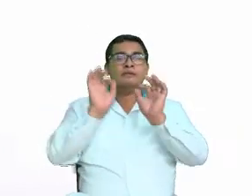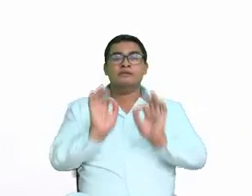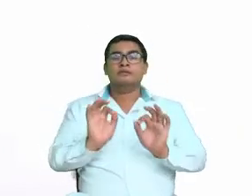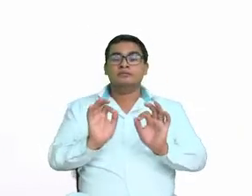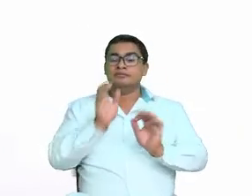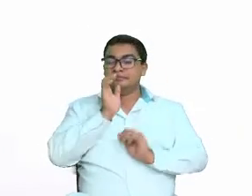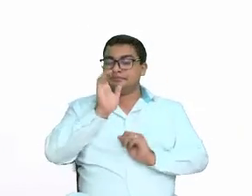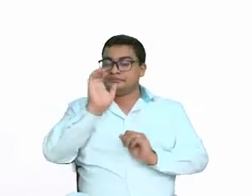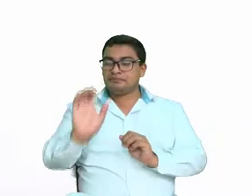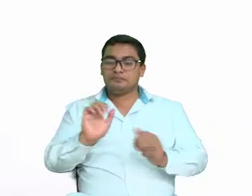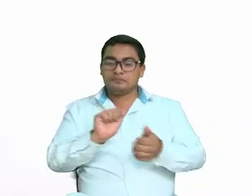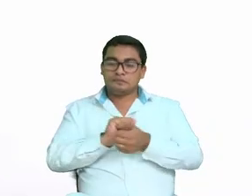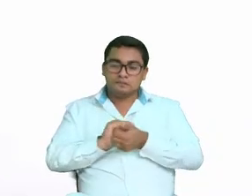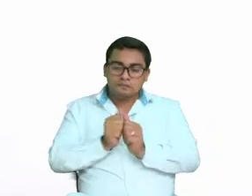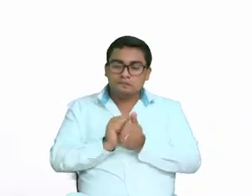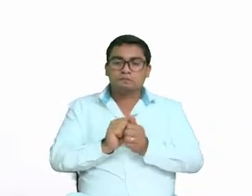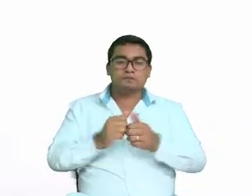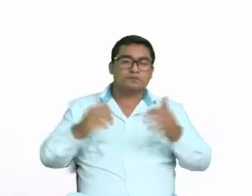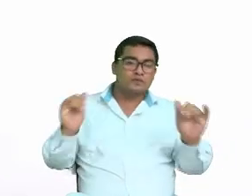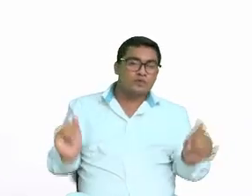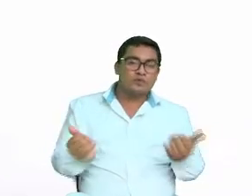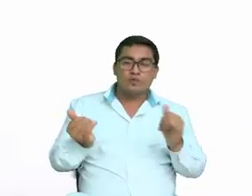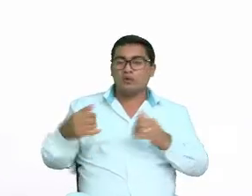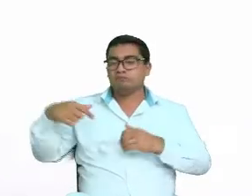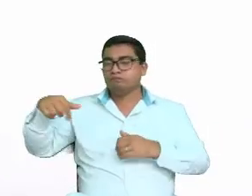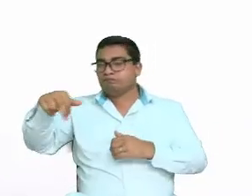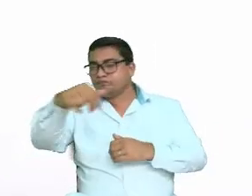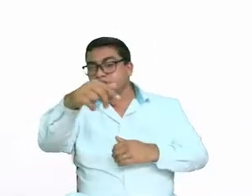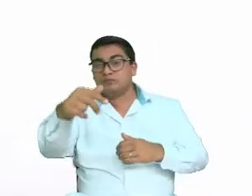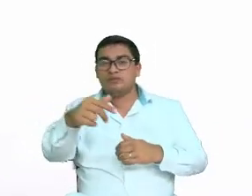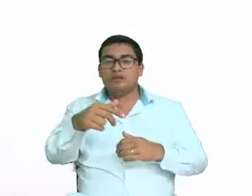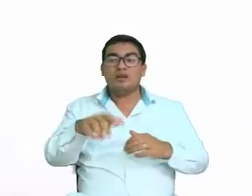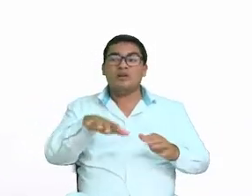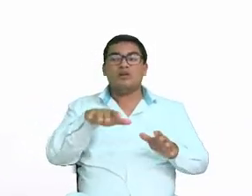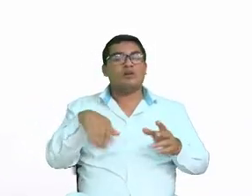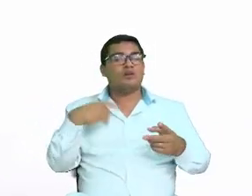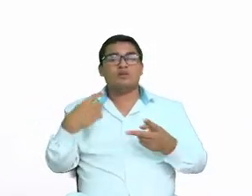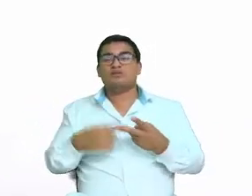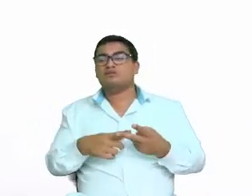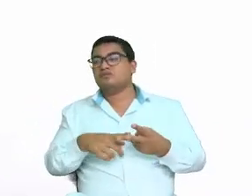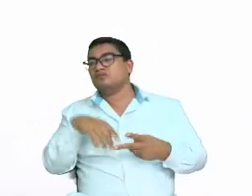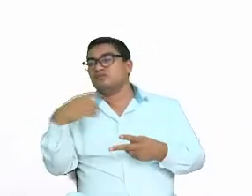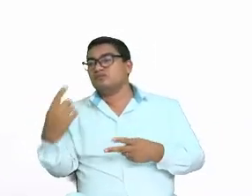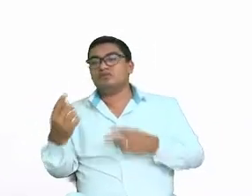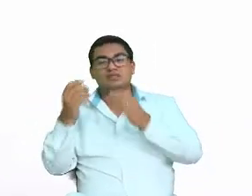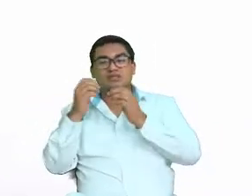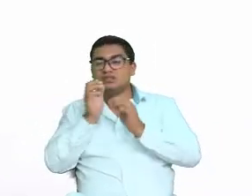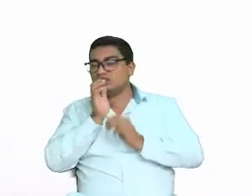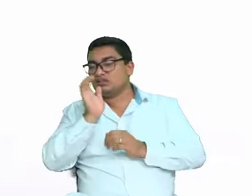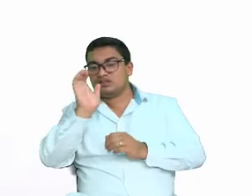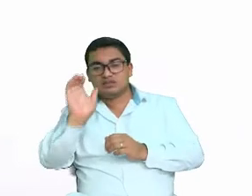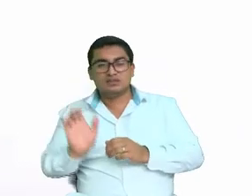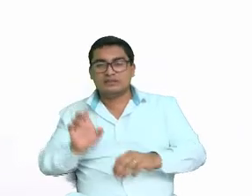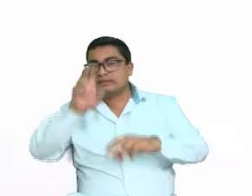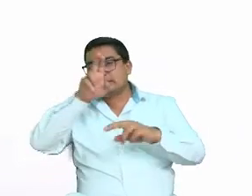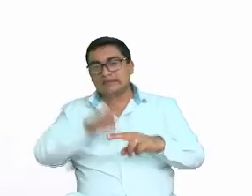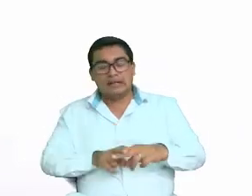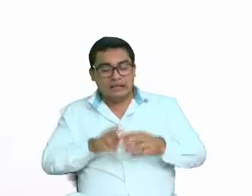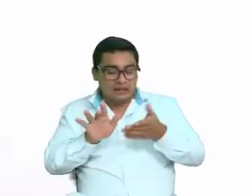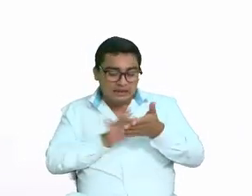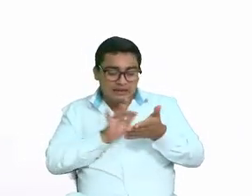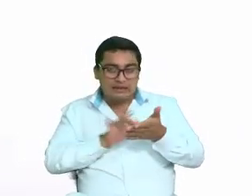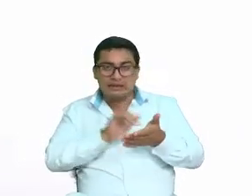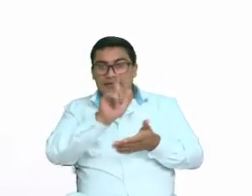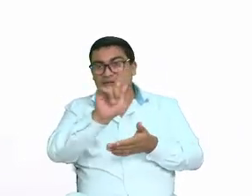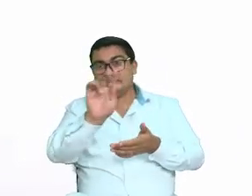haga ejercicio, que camine, que juegue, a un niño que esté sentado con su tablet, viendo televisión, eso tiene que ver también